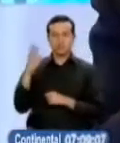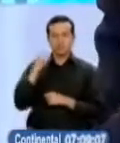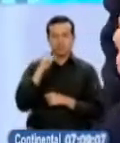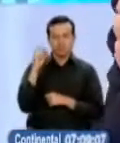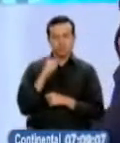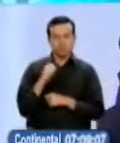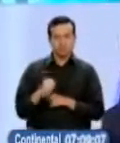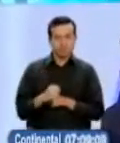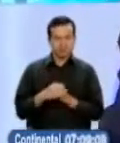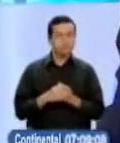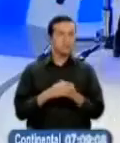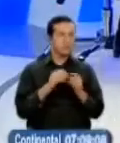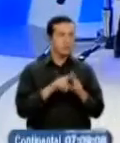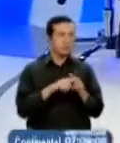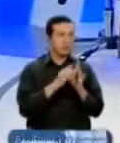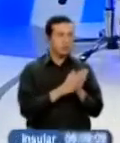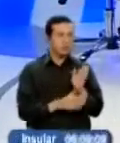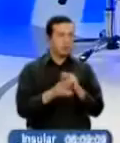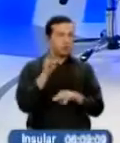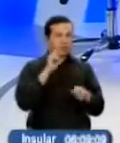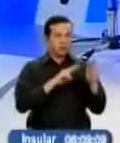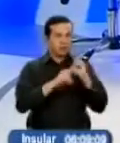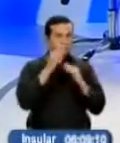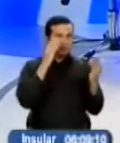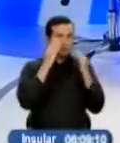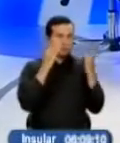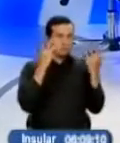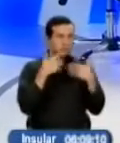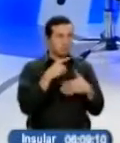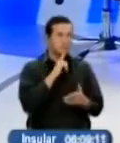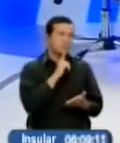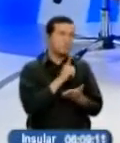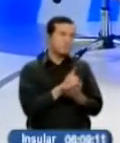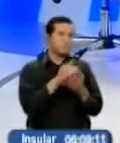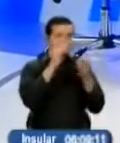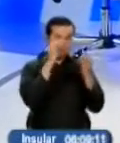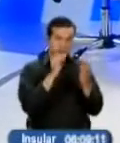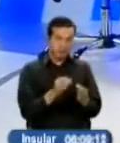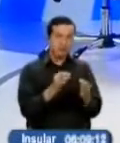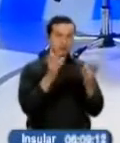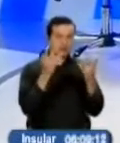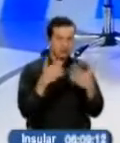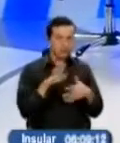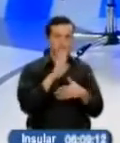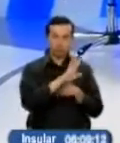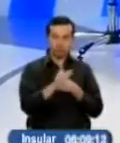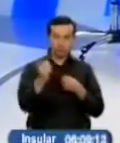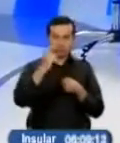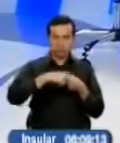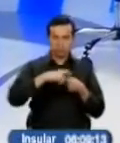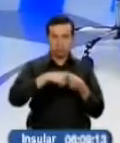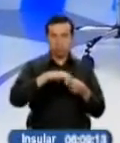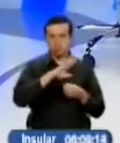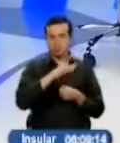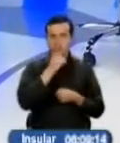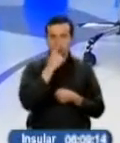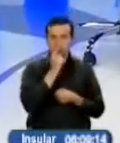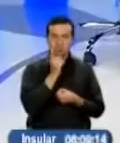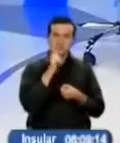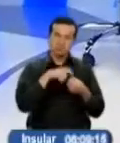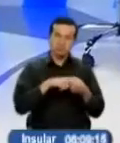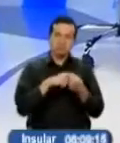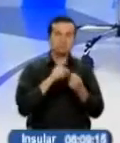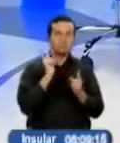okay, da pistas. Entonces entremos a ese análisis comparativo, ya que por lo menos oficialmente han escrito sus intenciones.